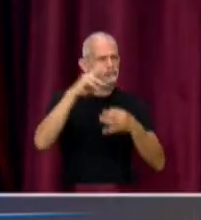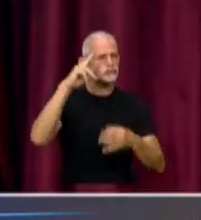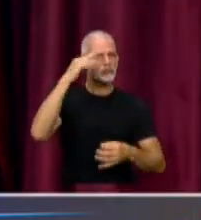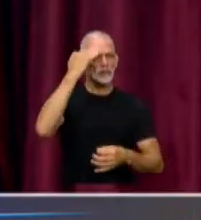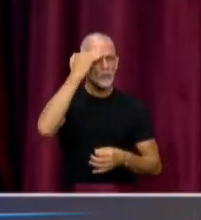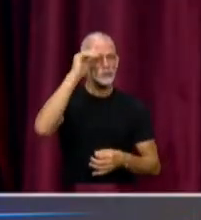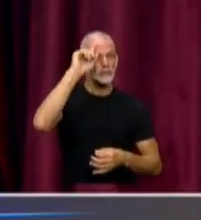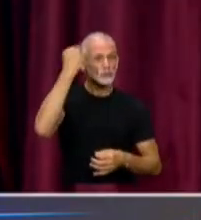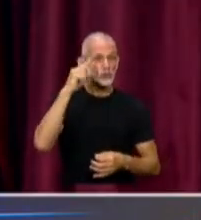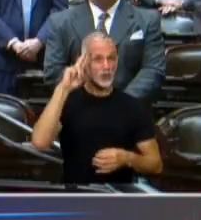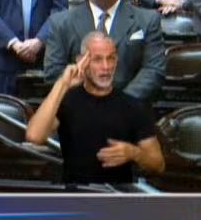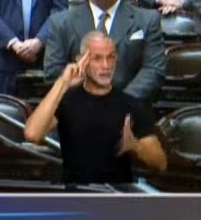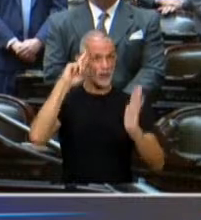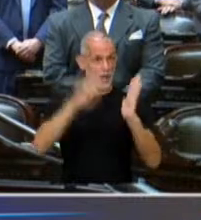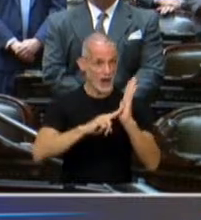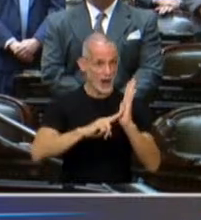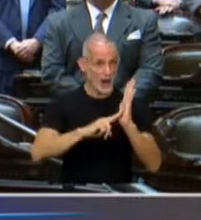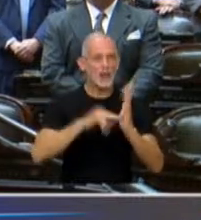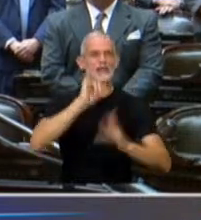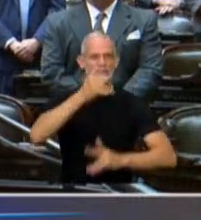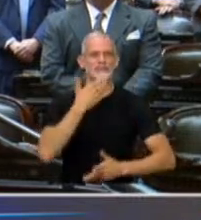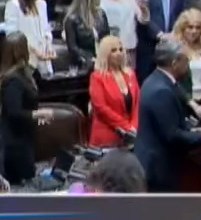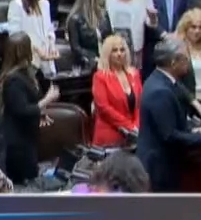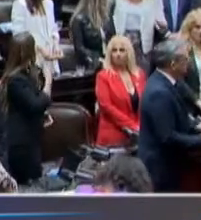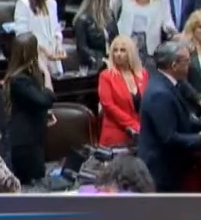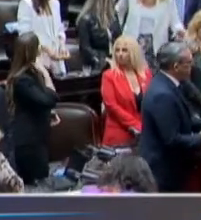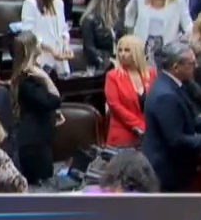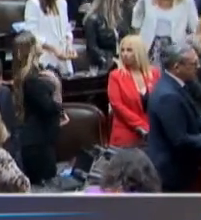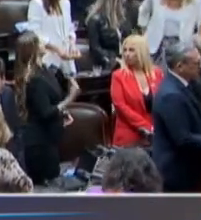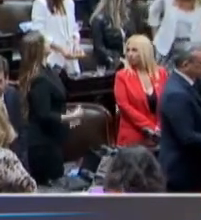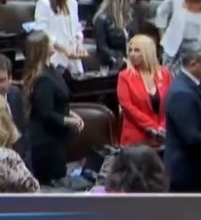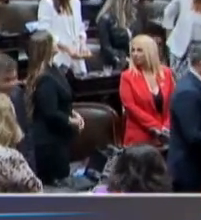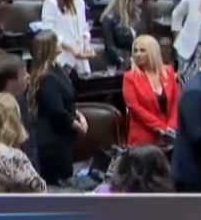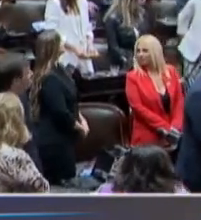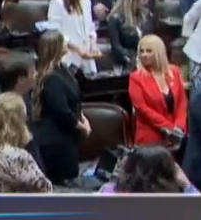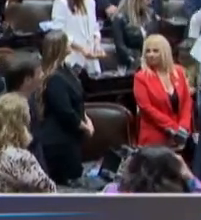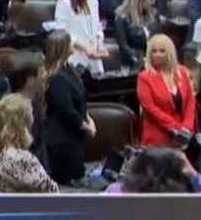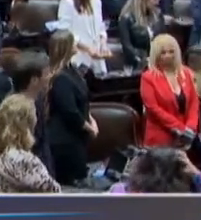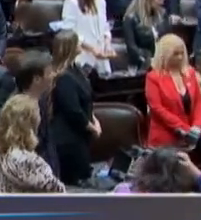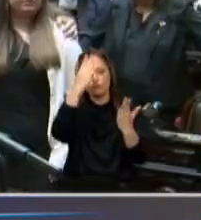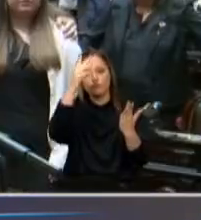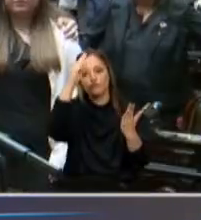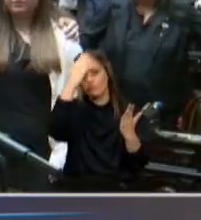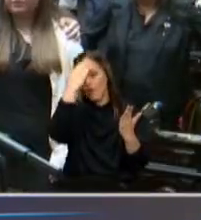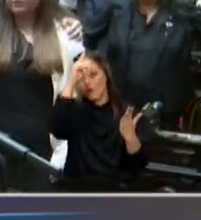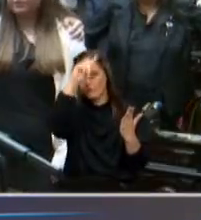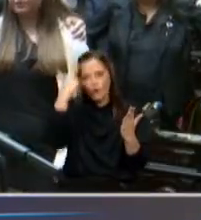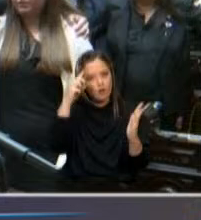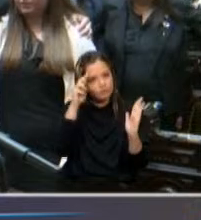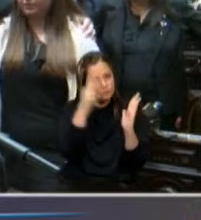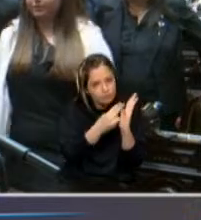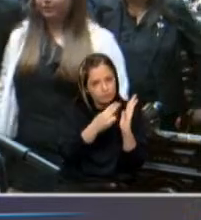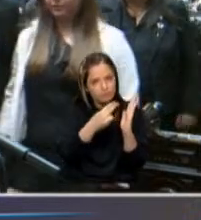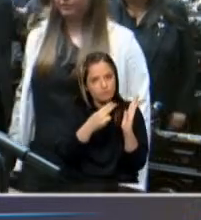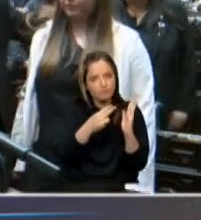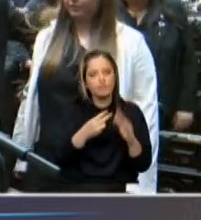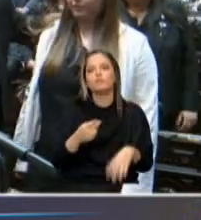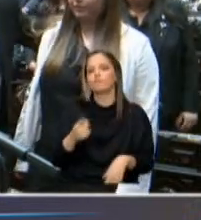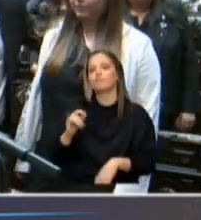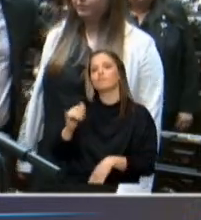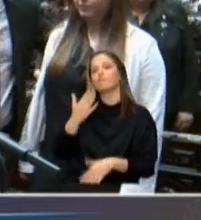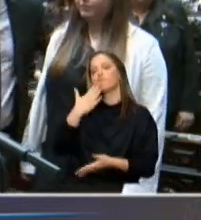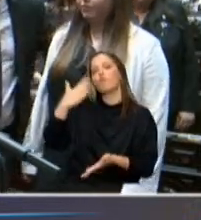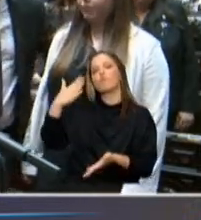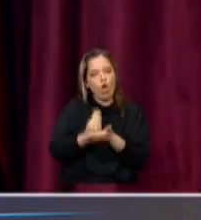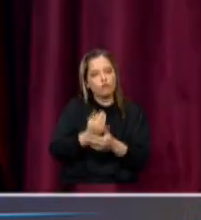también. También, exactamente. Bueno, ambos han tenido por lo menos 10 proyectos que van desde la derogación de las